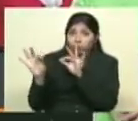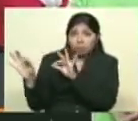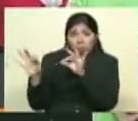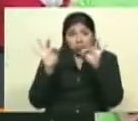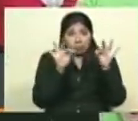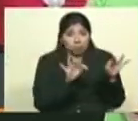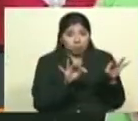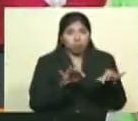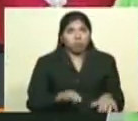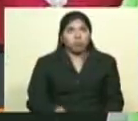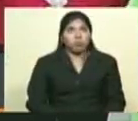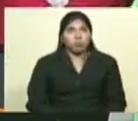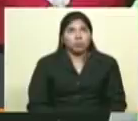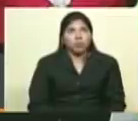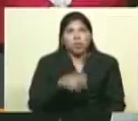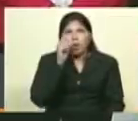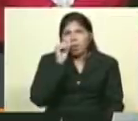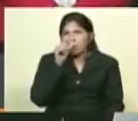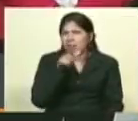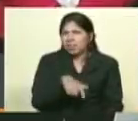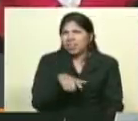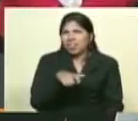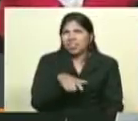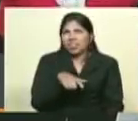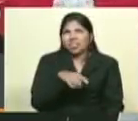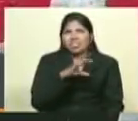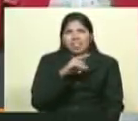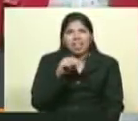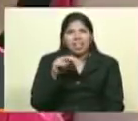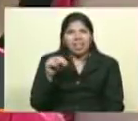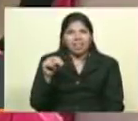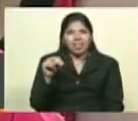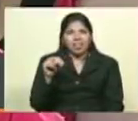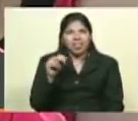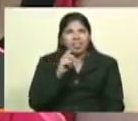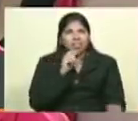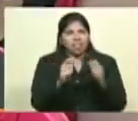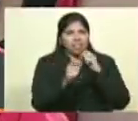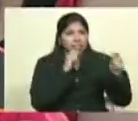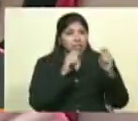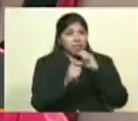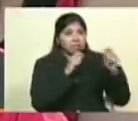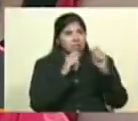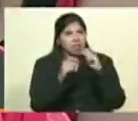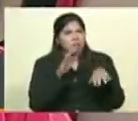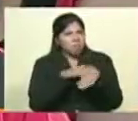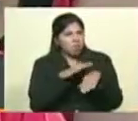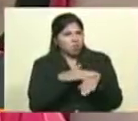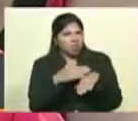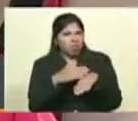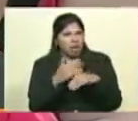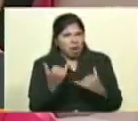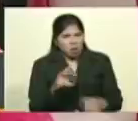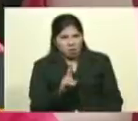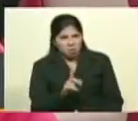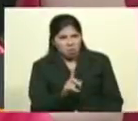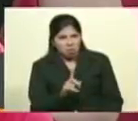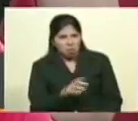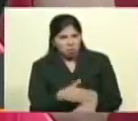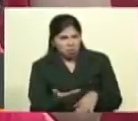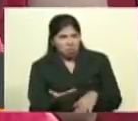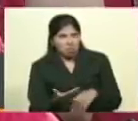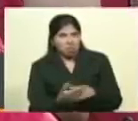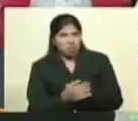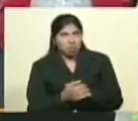Arangibel se la pasa entrevistándolo en CNN. ¿Ya no? ¿Por qué será? Lo